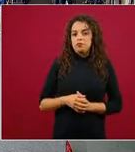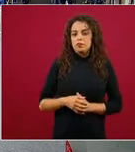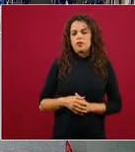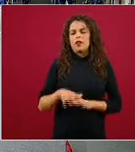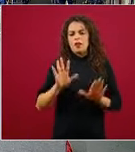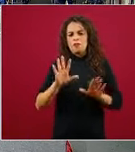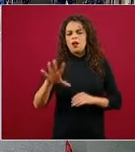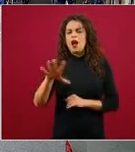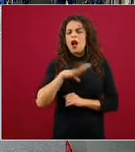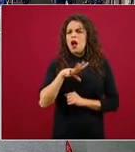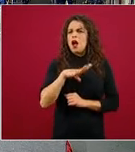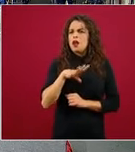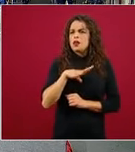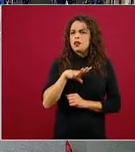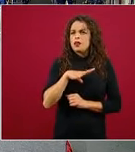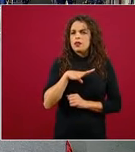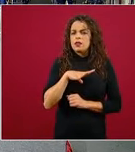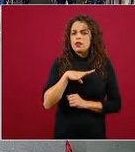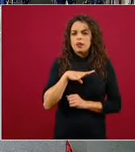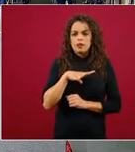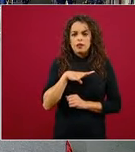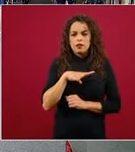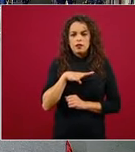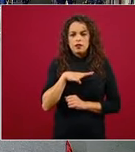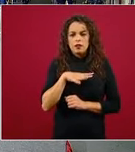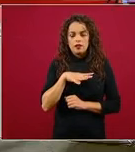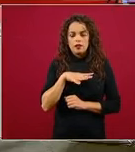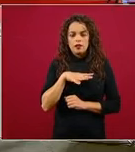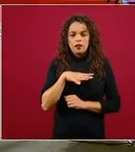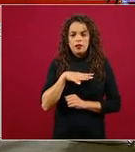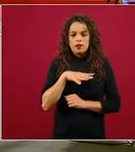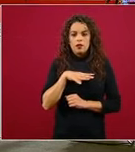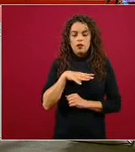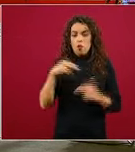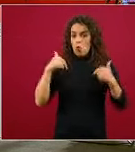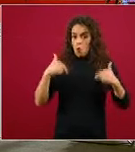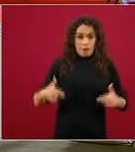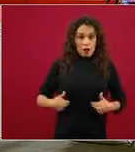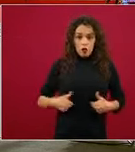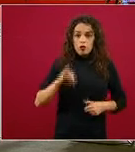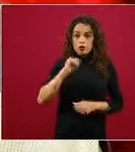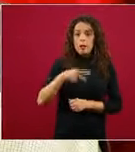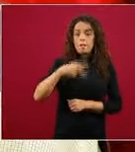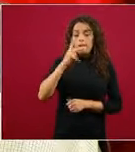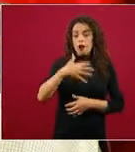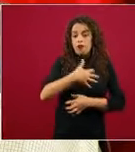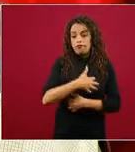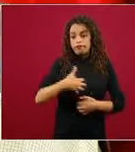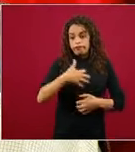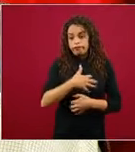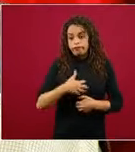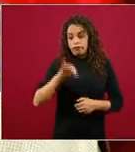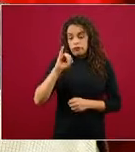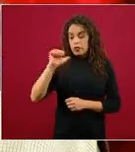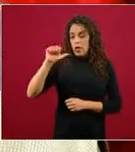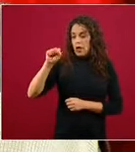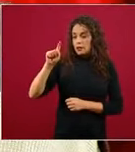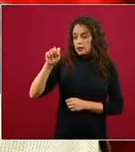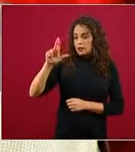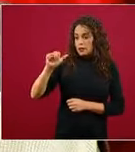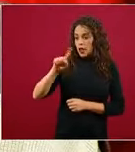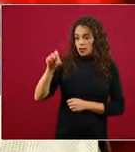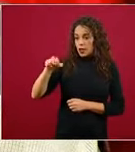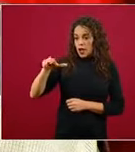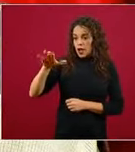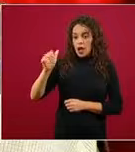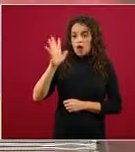no es en humanos, pero sí en primates. La de AstraZeneca ya ha sido